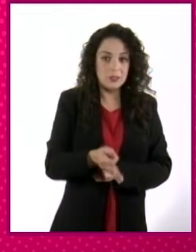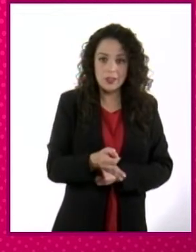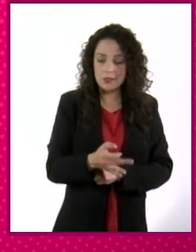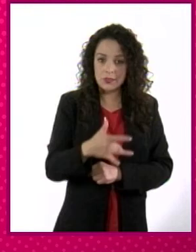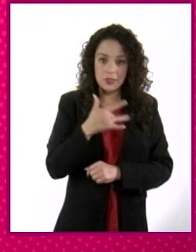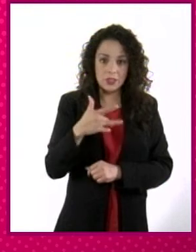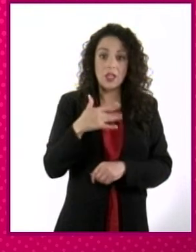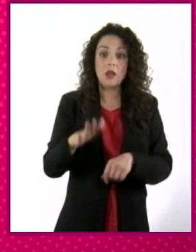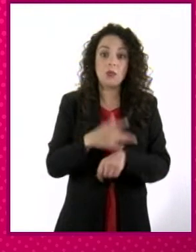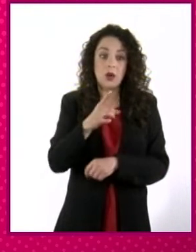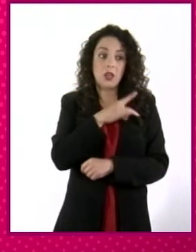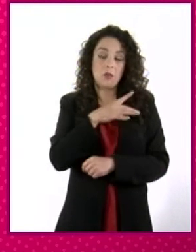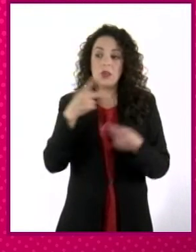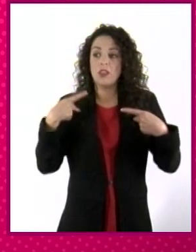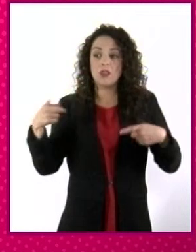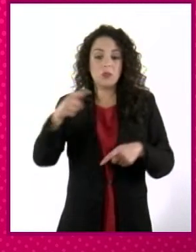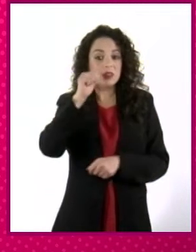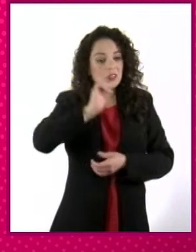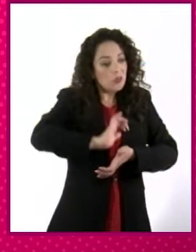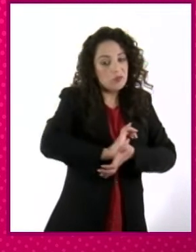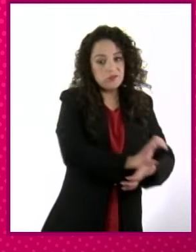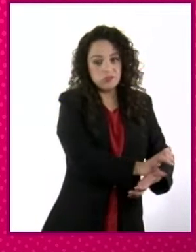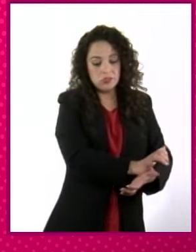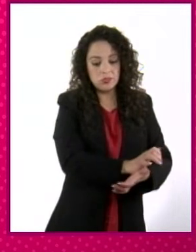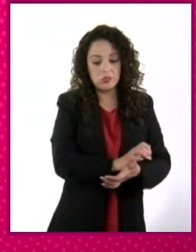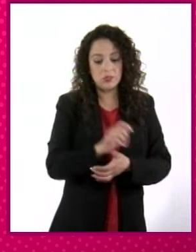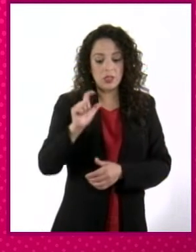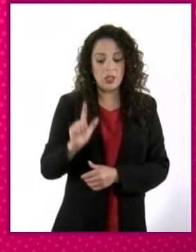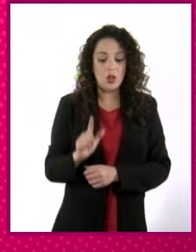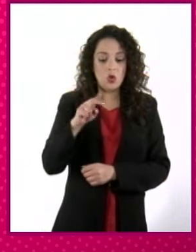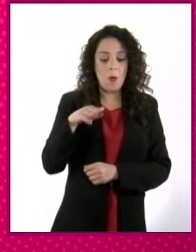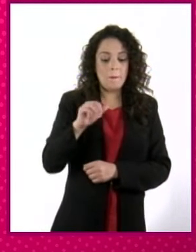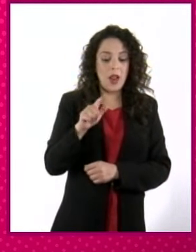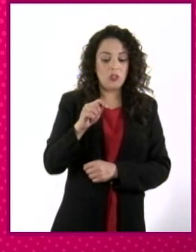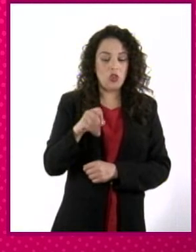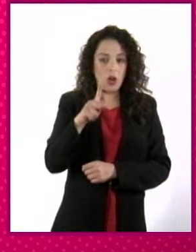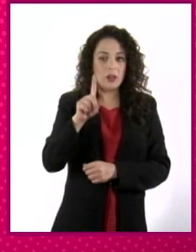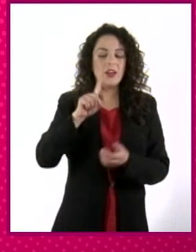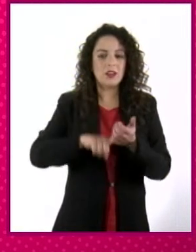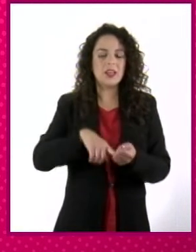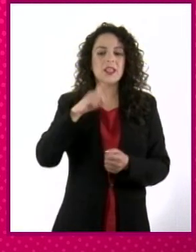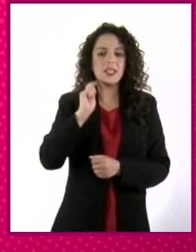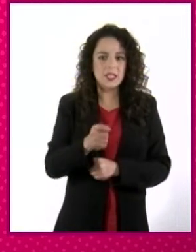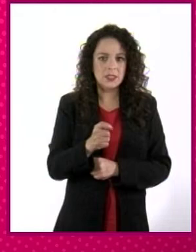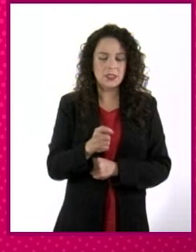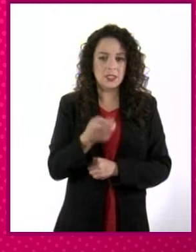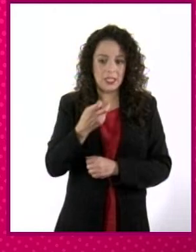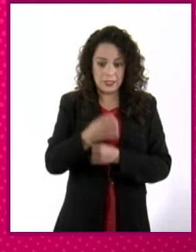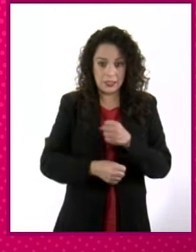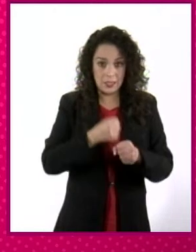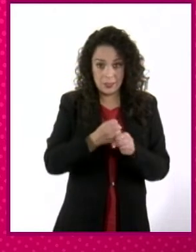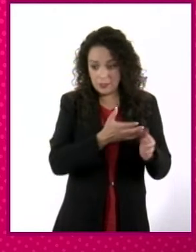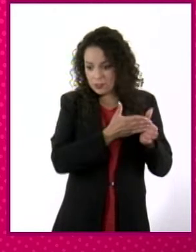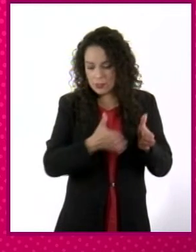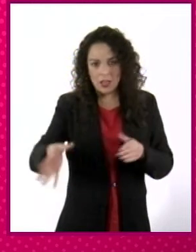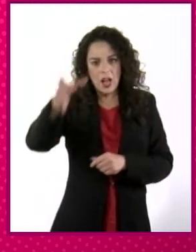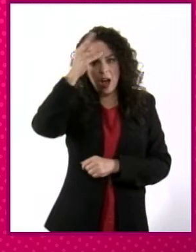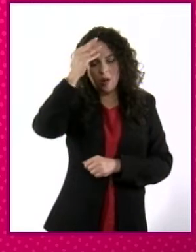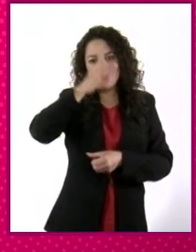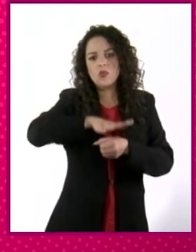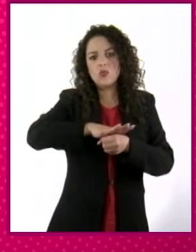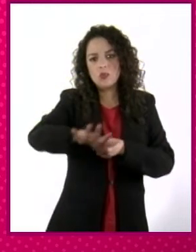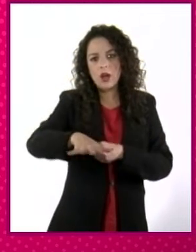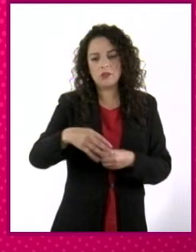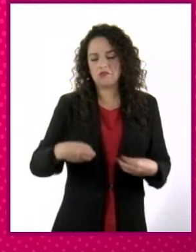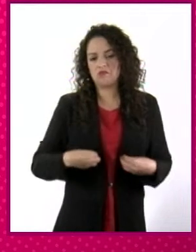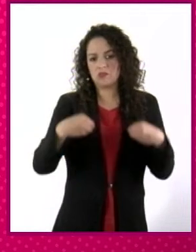el racismo. Lumaltoc, si algo nos ha dejado durante estos 12 años es que hemos aprendido a